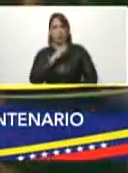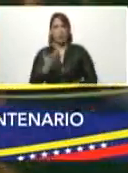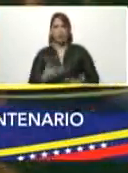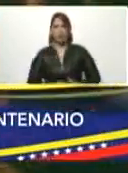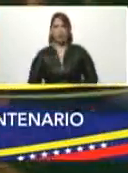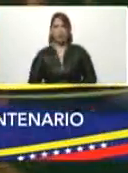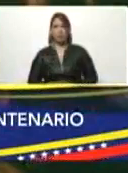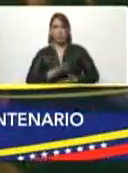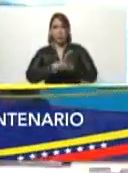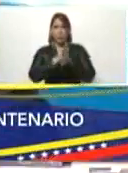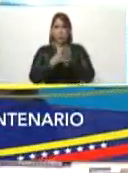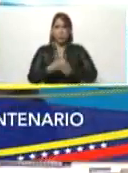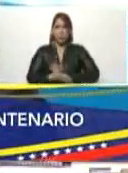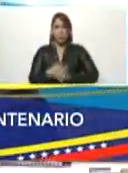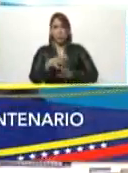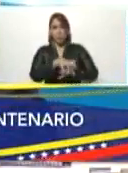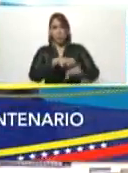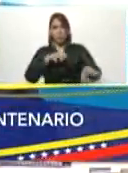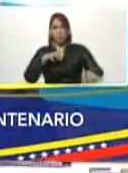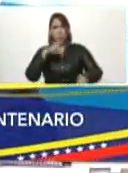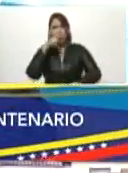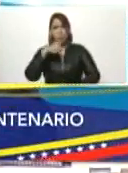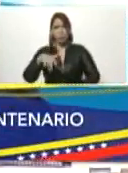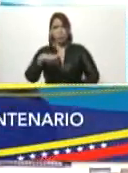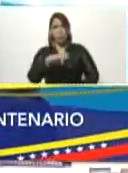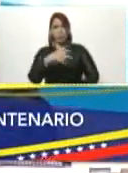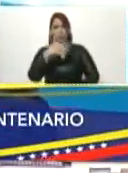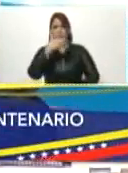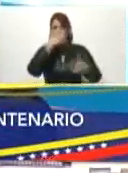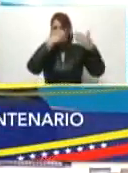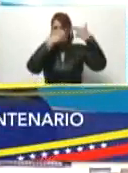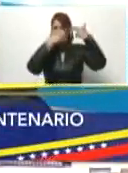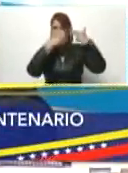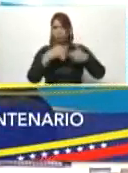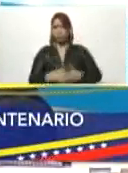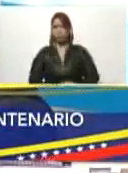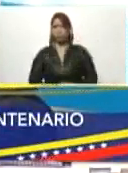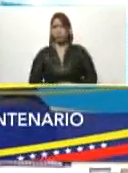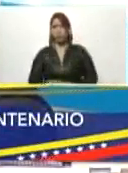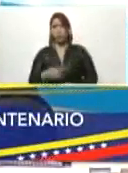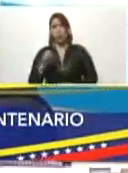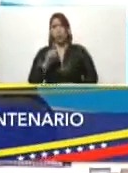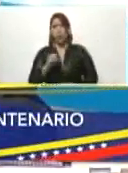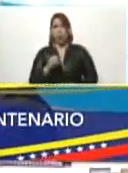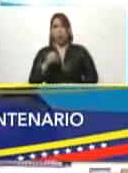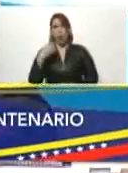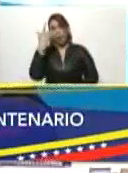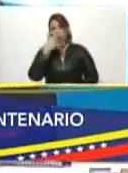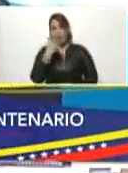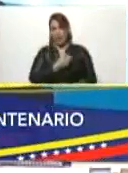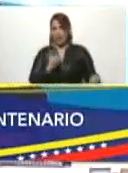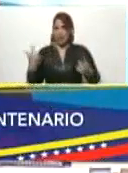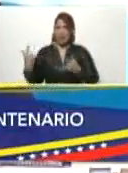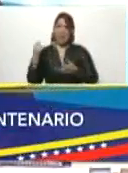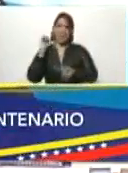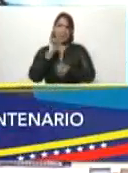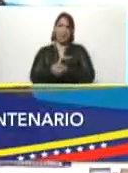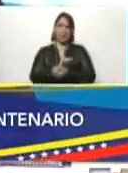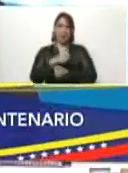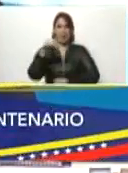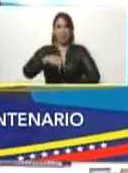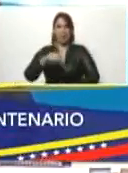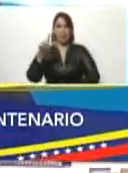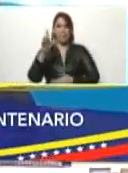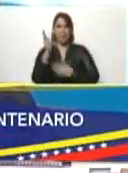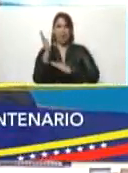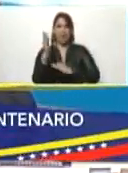El exterminio masivo de la población secuestrada del África para traerla como esclava a América. ¿Cómo se llama?